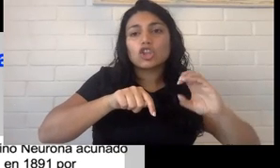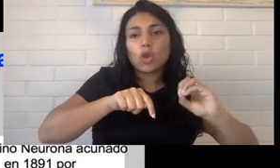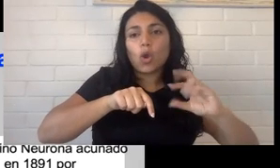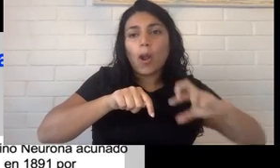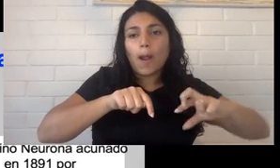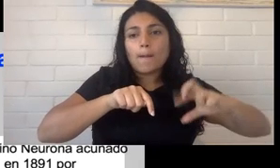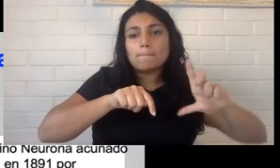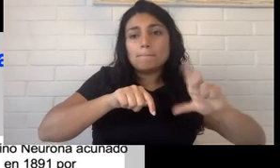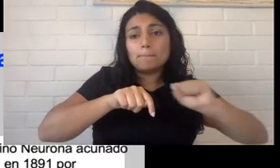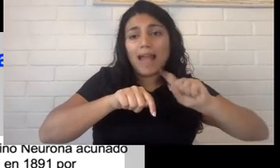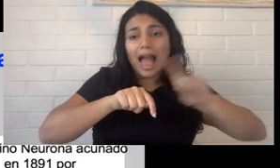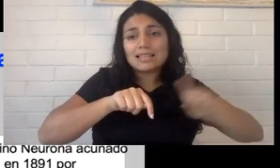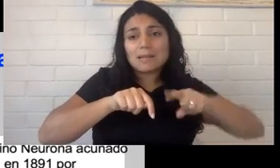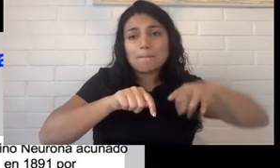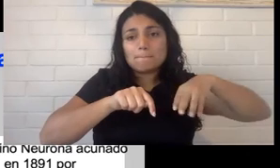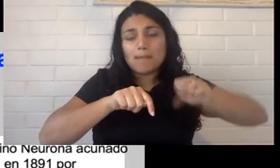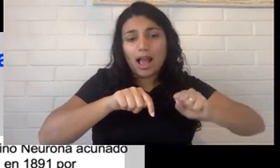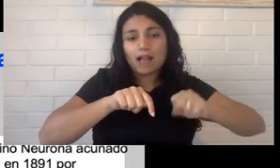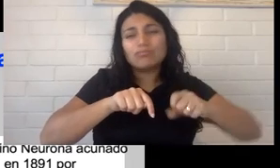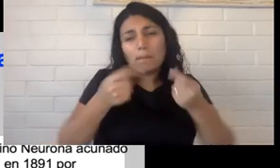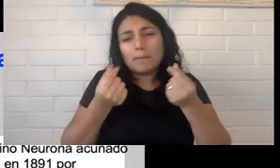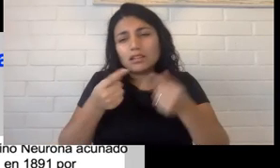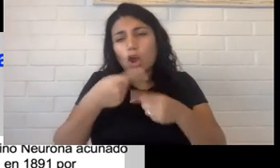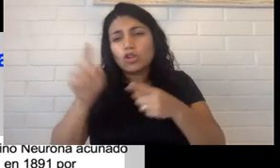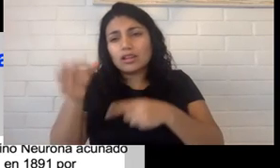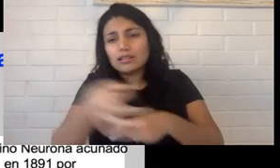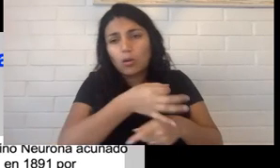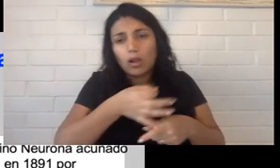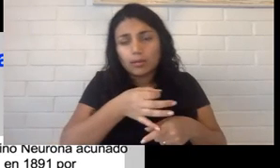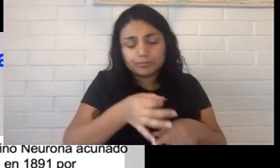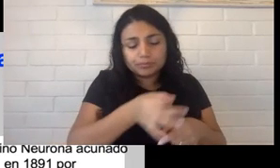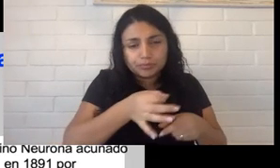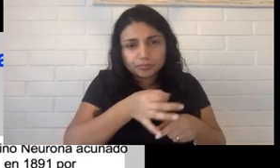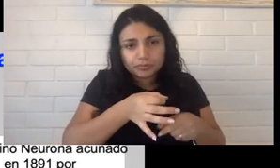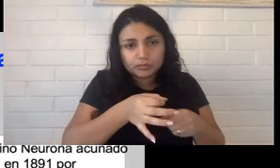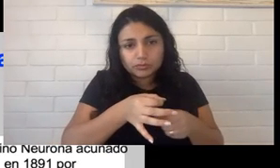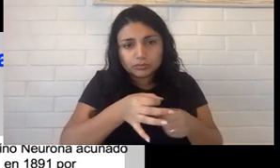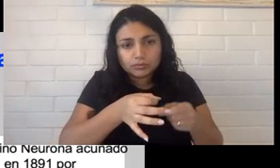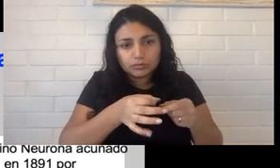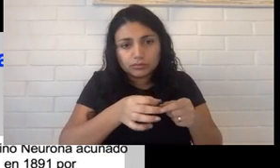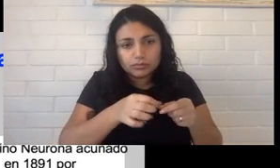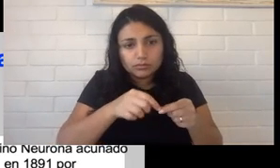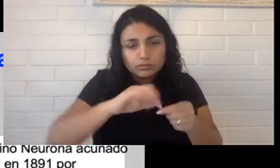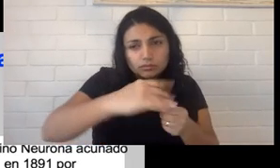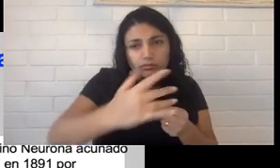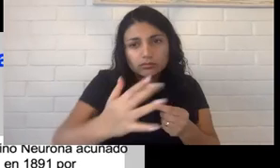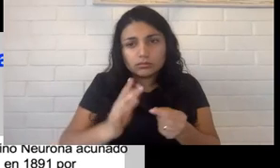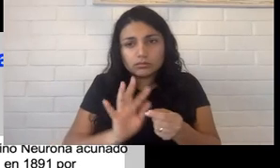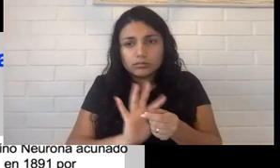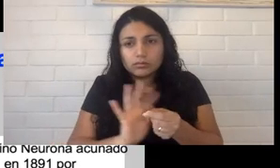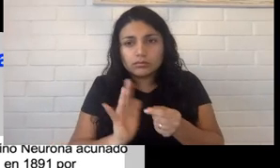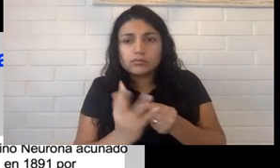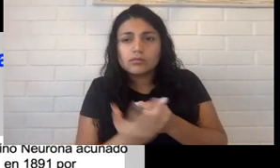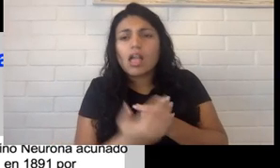y en este caso las células que están formando el organismo, y en particular hay una serie de